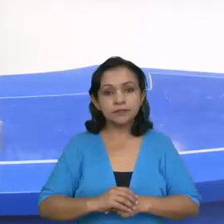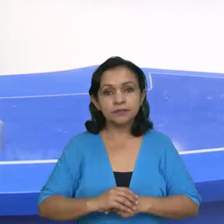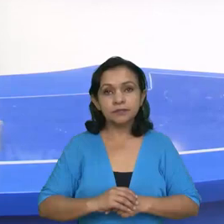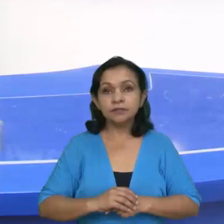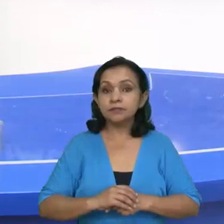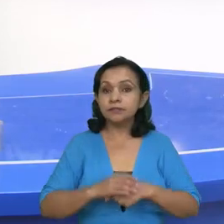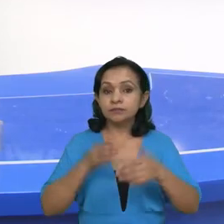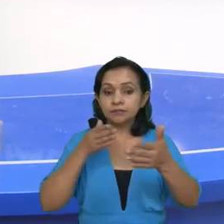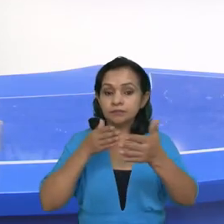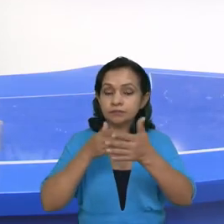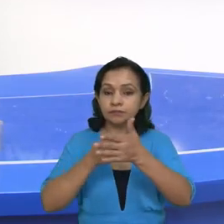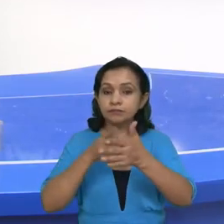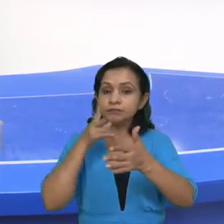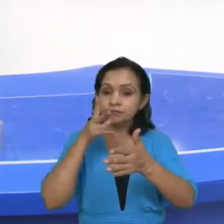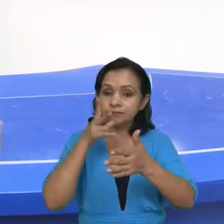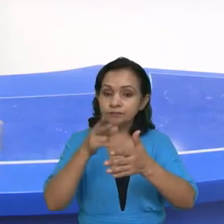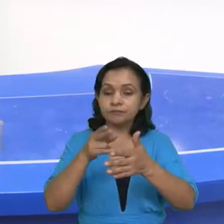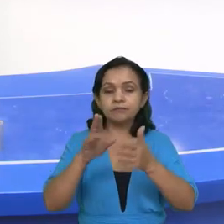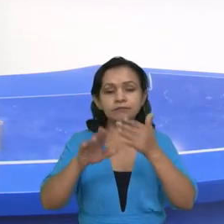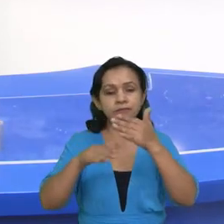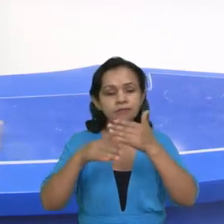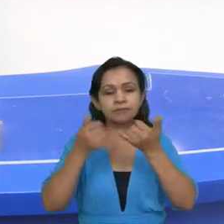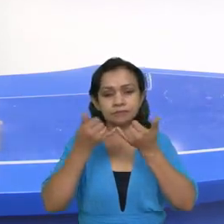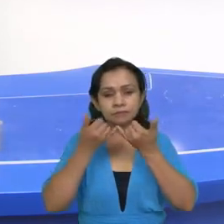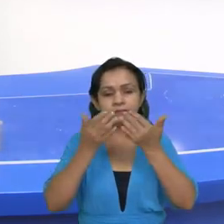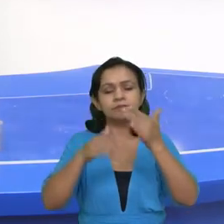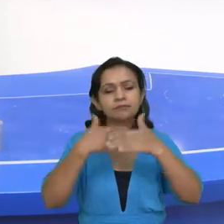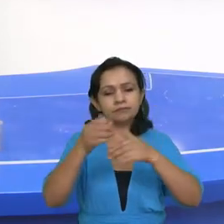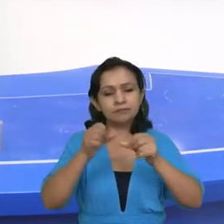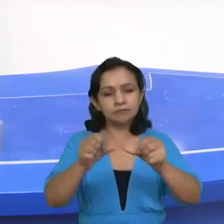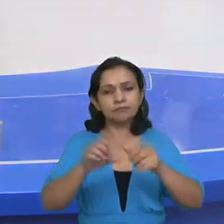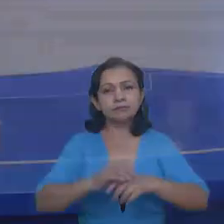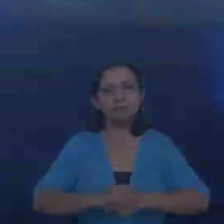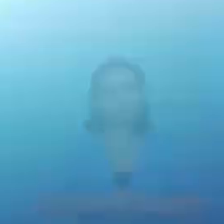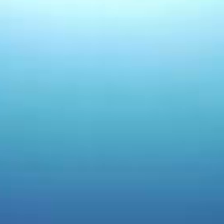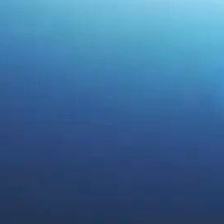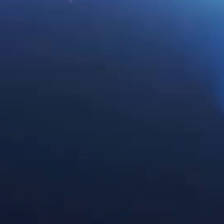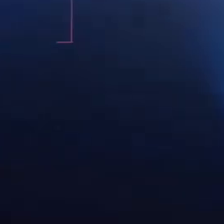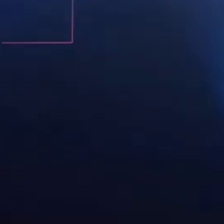es momento de realizar nuestra primera pausa informativa ya volvemos